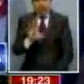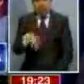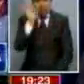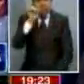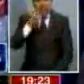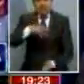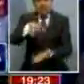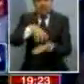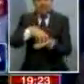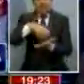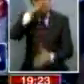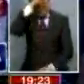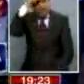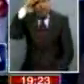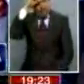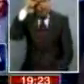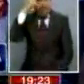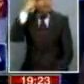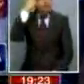Primero,